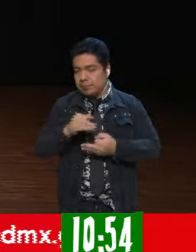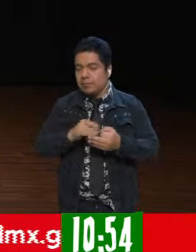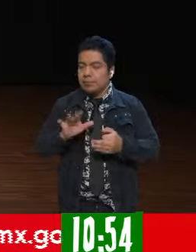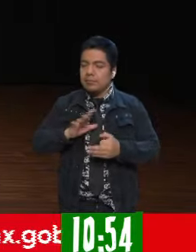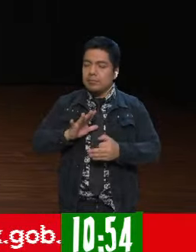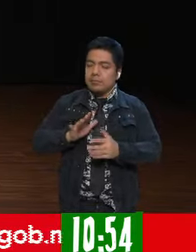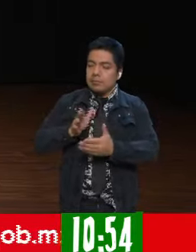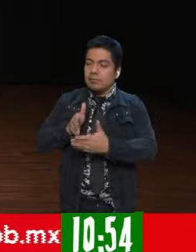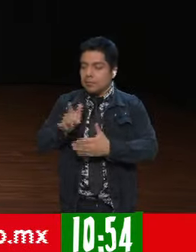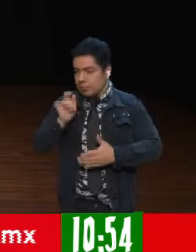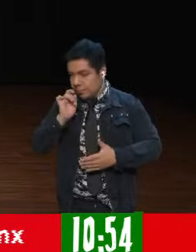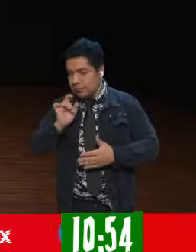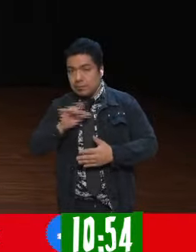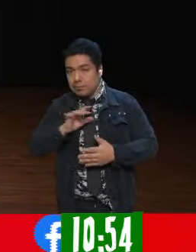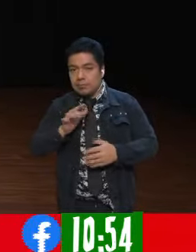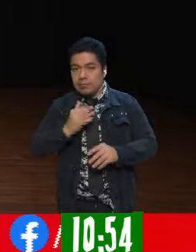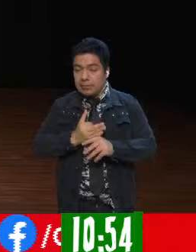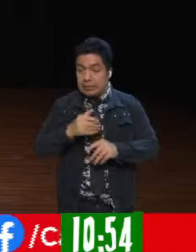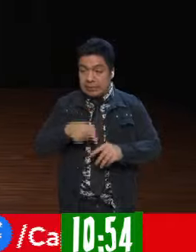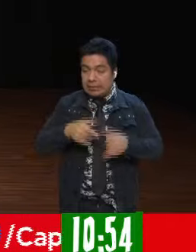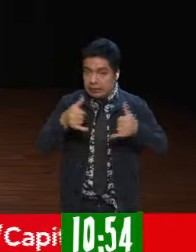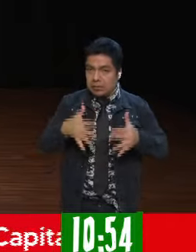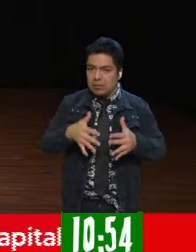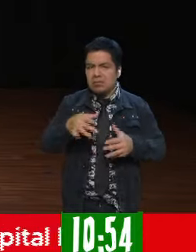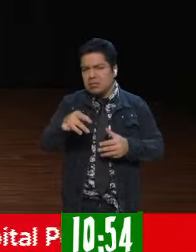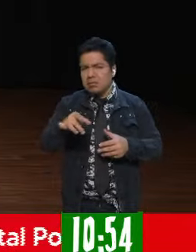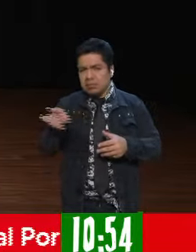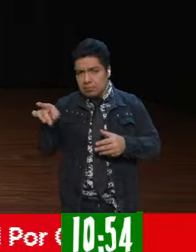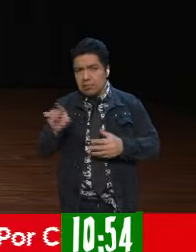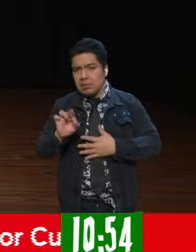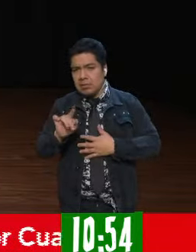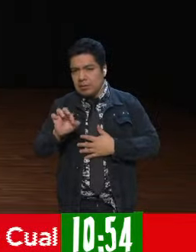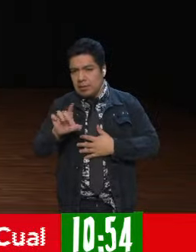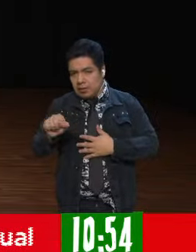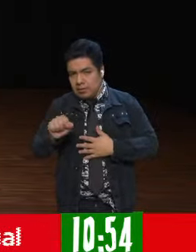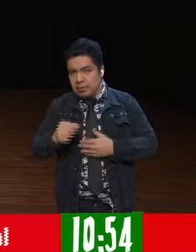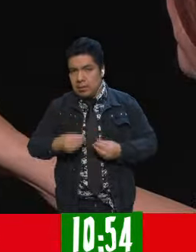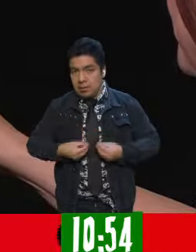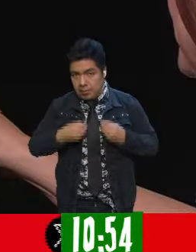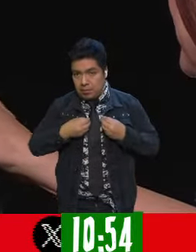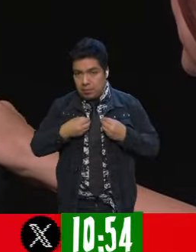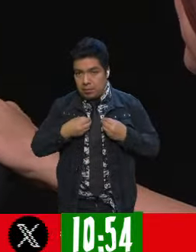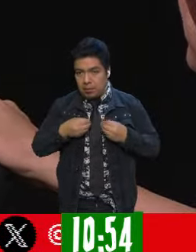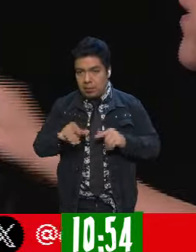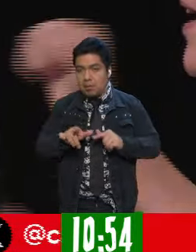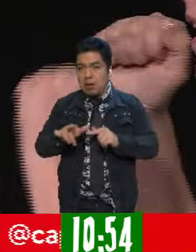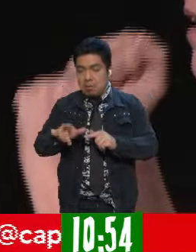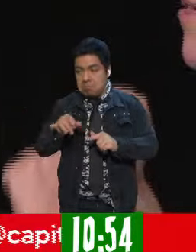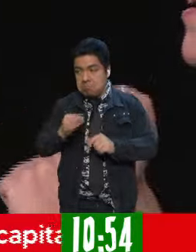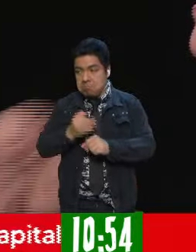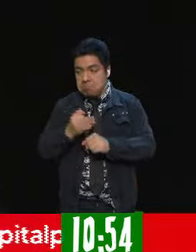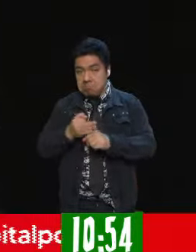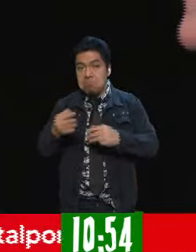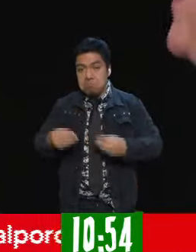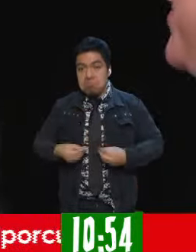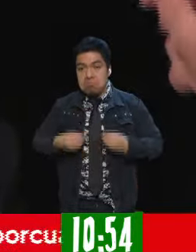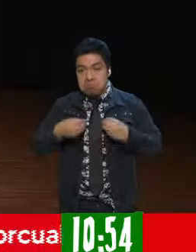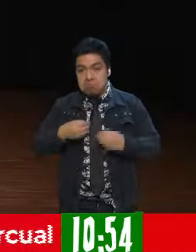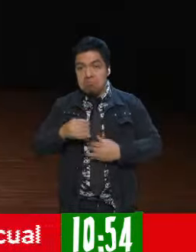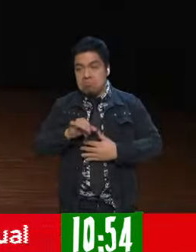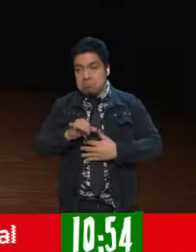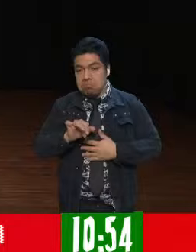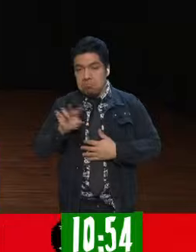acá sí estaba más heavy. ¿A poco usted vivió ahí en la Tepalcates? ¿O vive? Ahí vivimos. Ahí vive. Ahí no la vivimos.